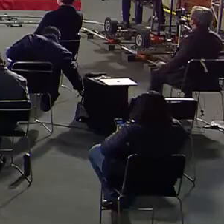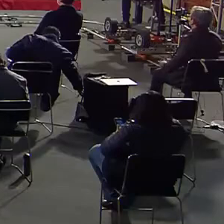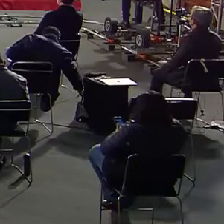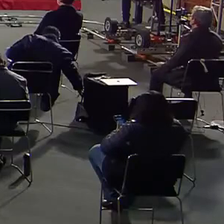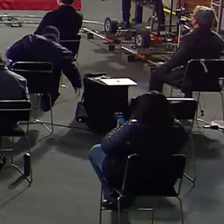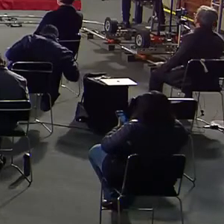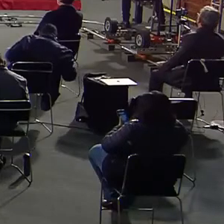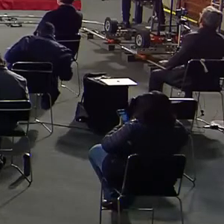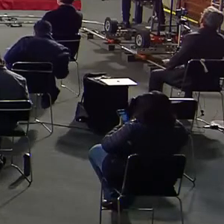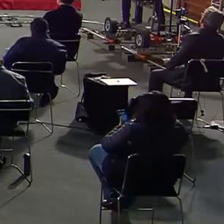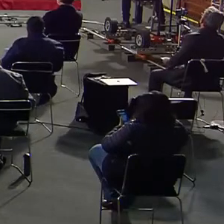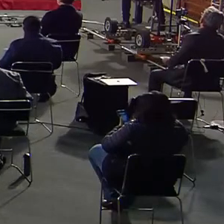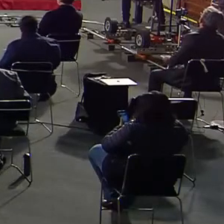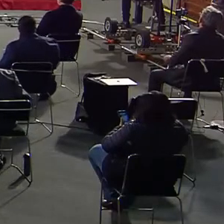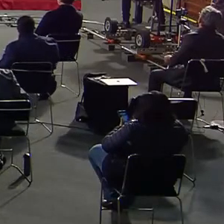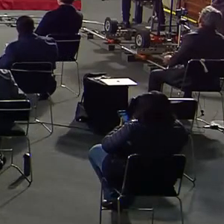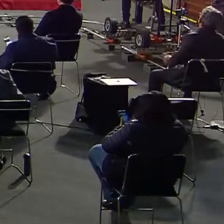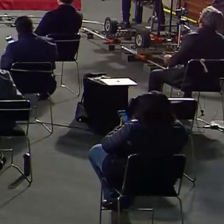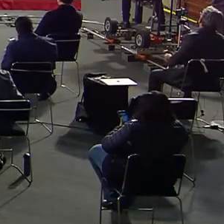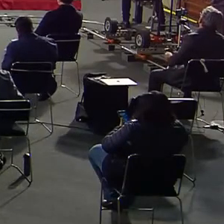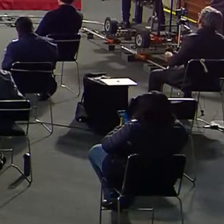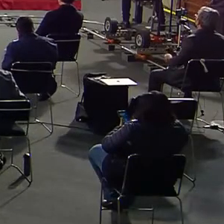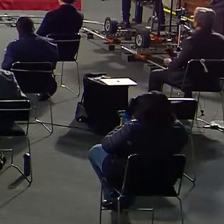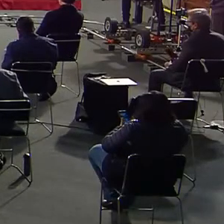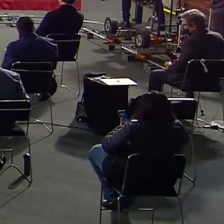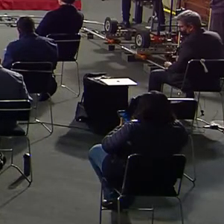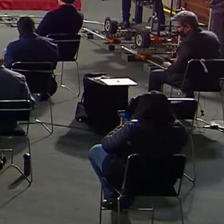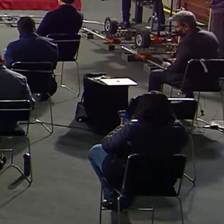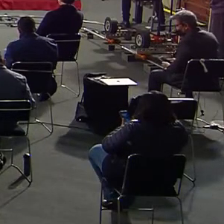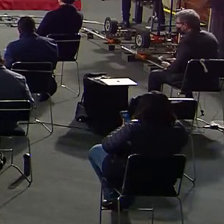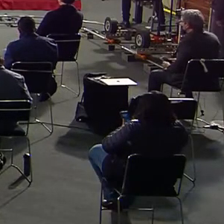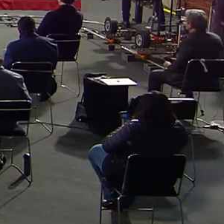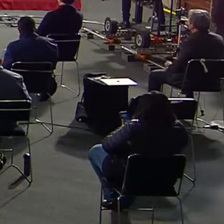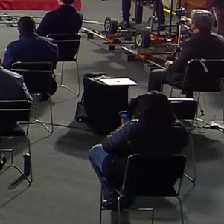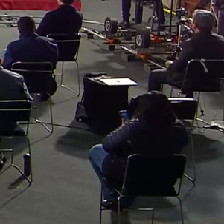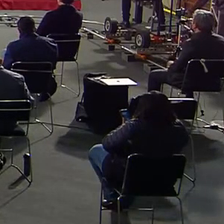Pues hoy vamos a informar sobre